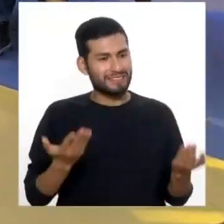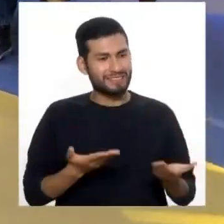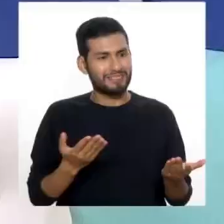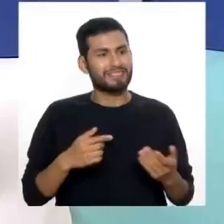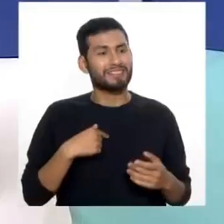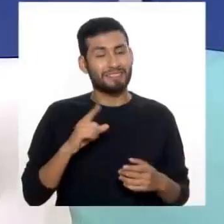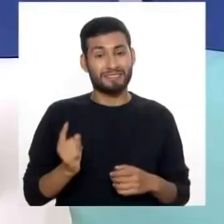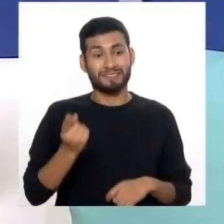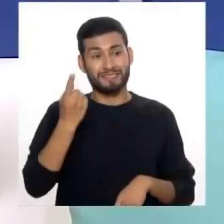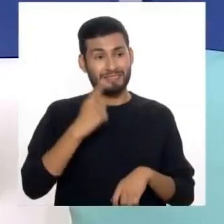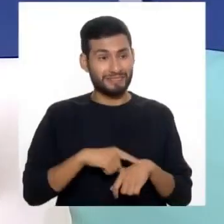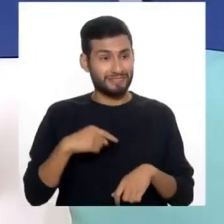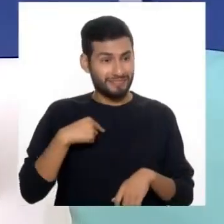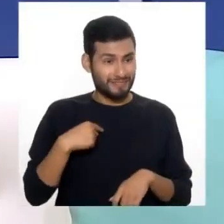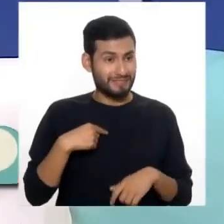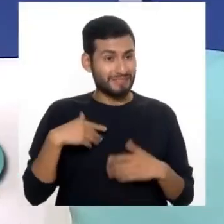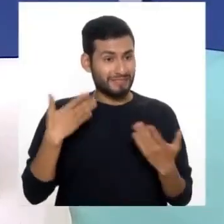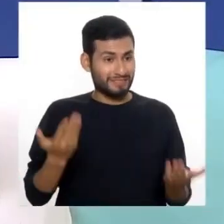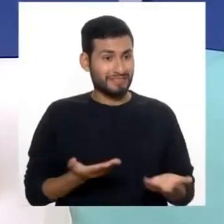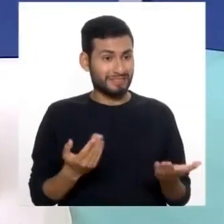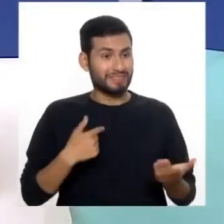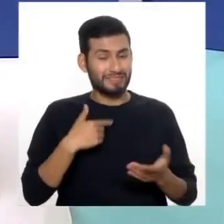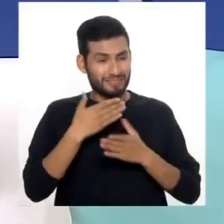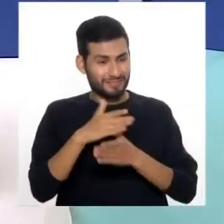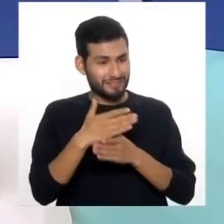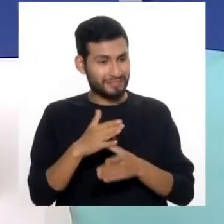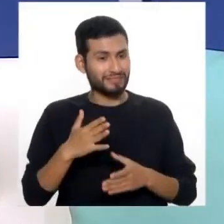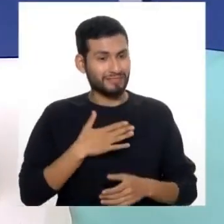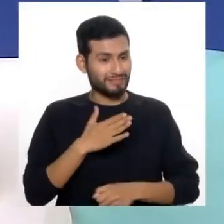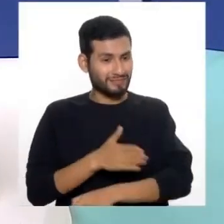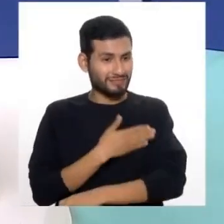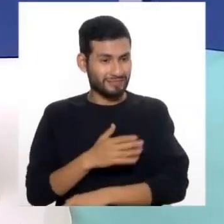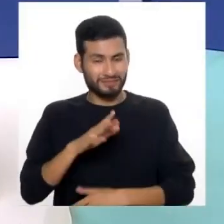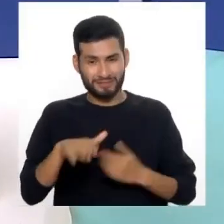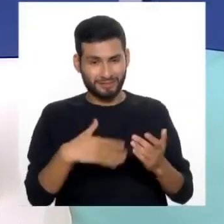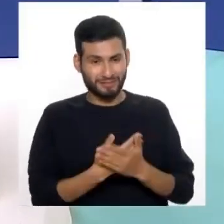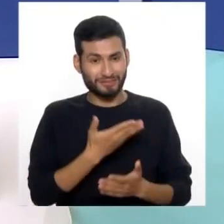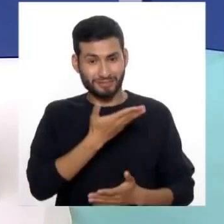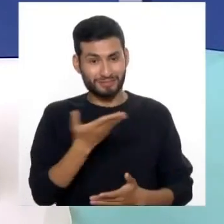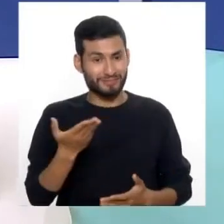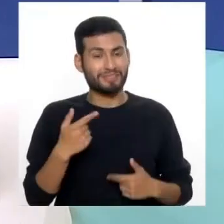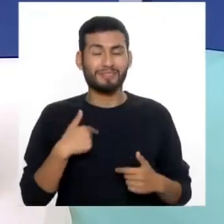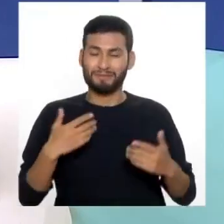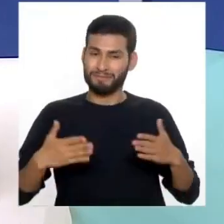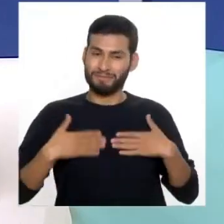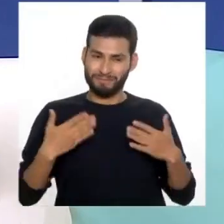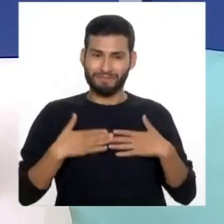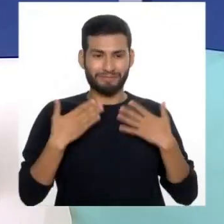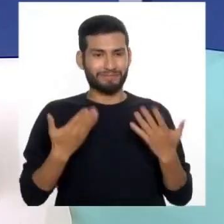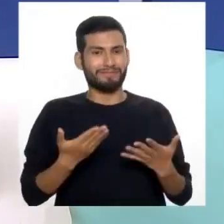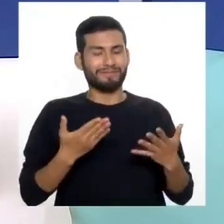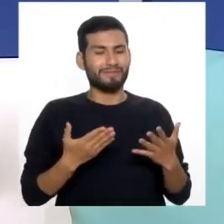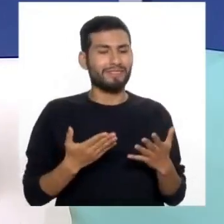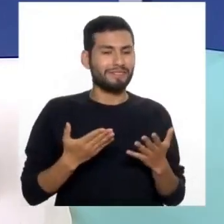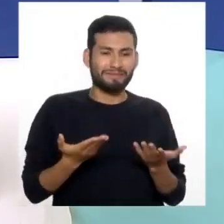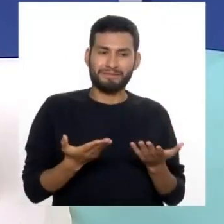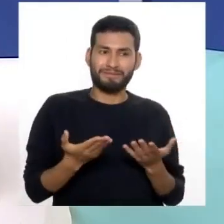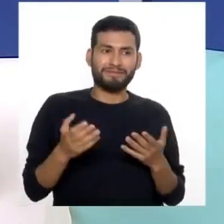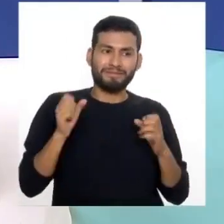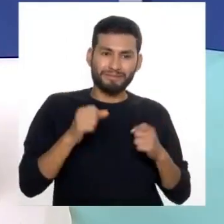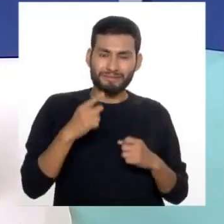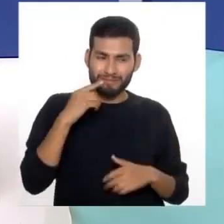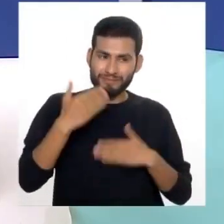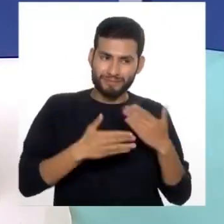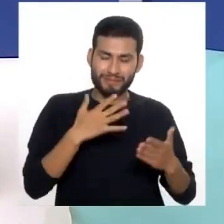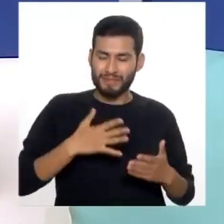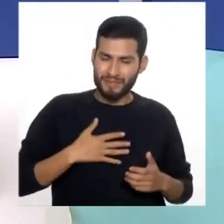aquí. Creo que es la primera vez que llego a compartir un poco de mi música con todos ustedes, así que contenta de cómo se van dando las